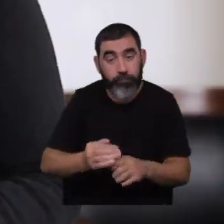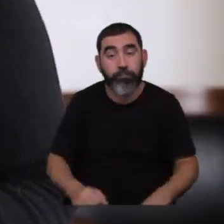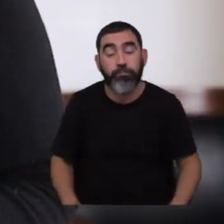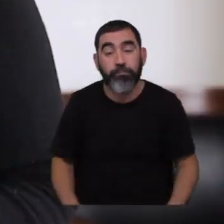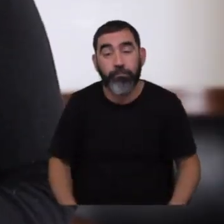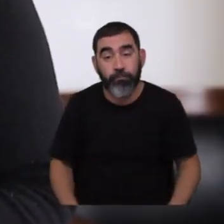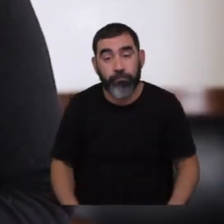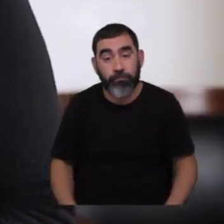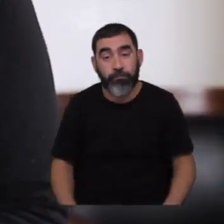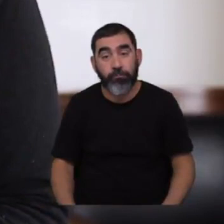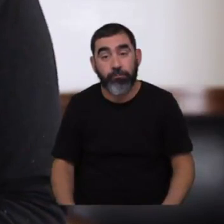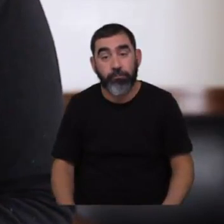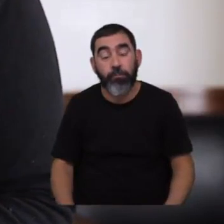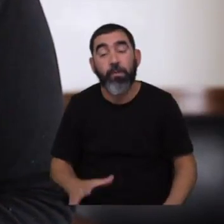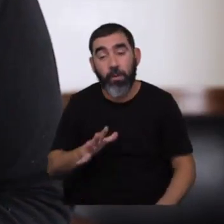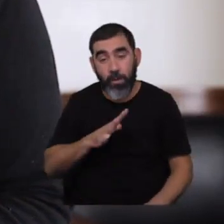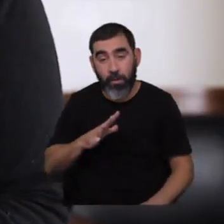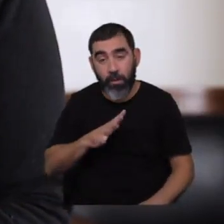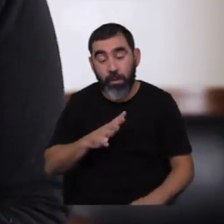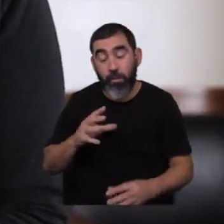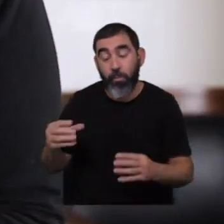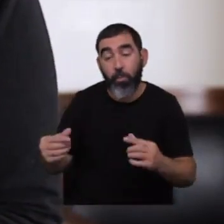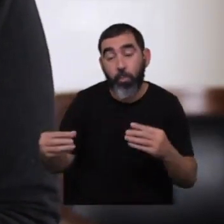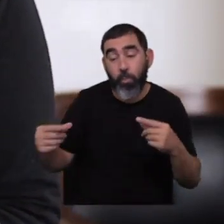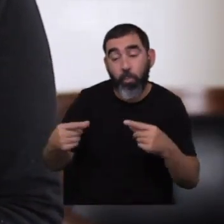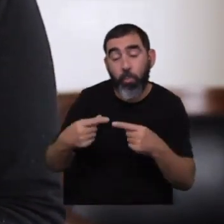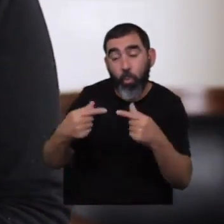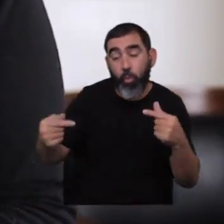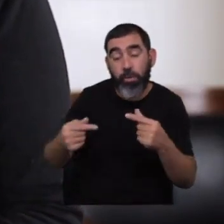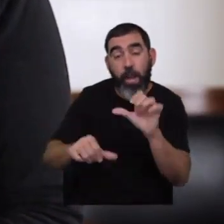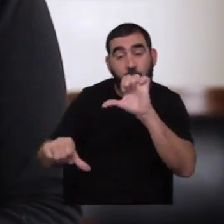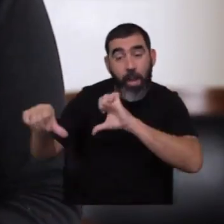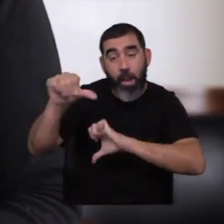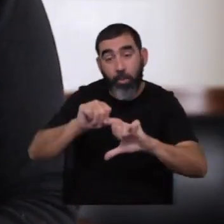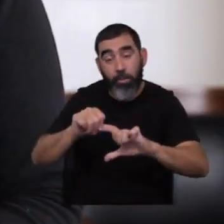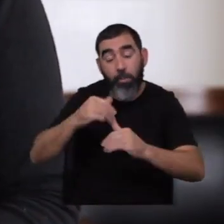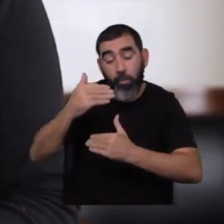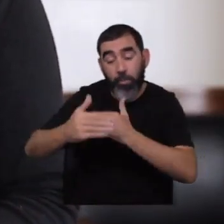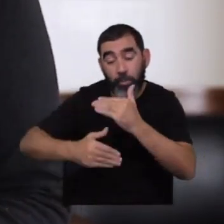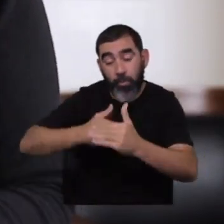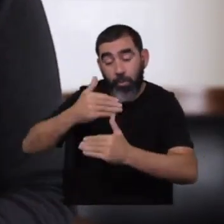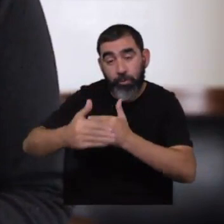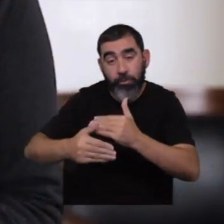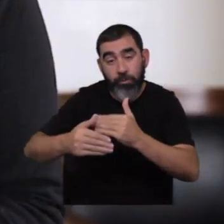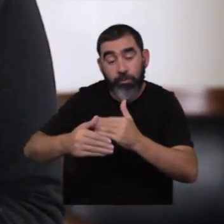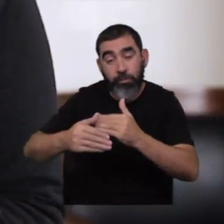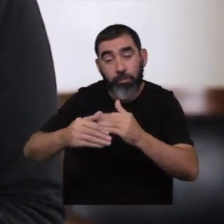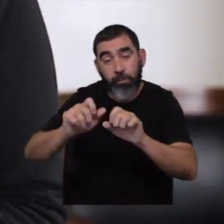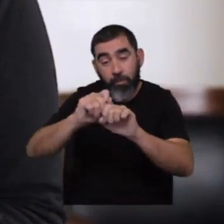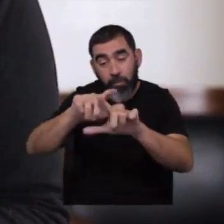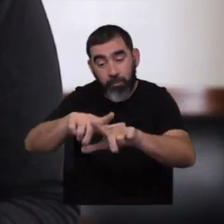Nosotros recibimos estas prótesis en el laboratorio y realizamos un procesamiento para poder liberar a